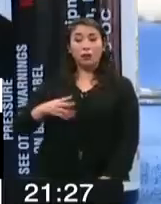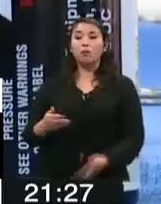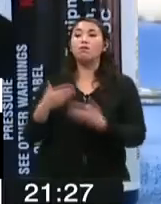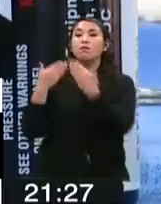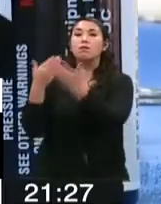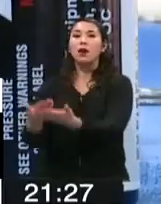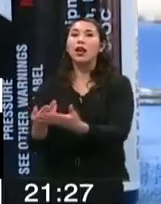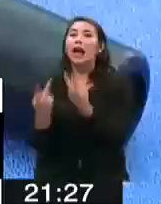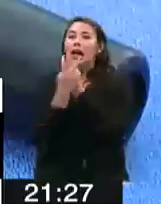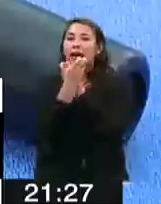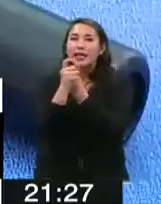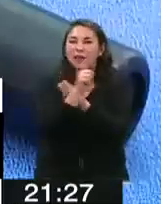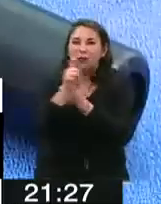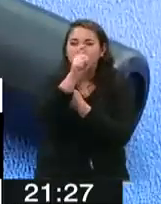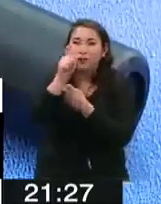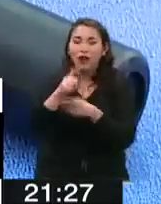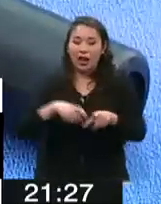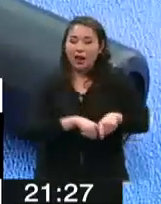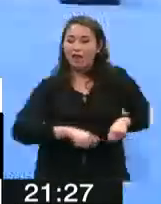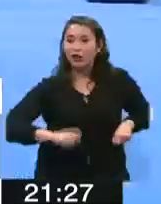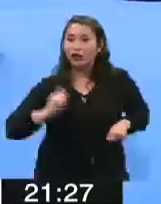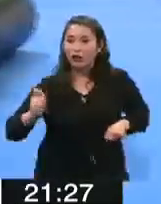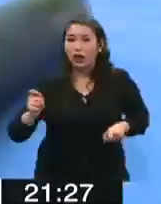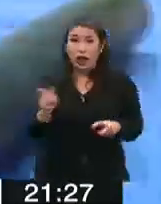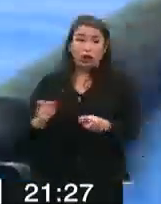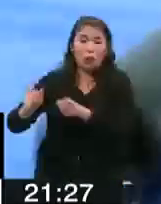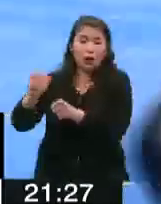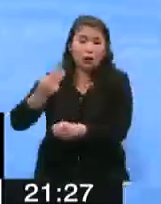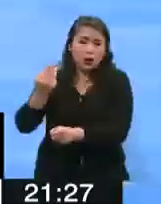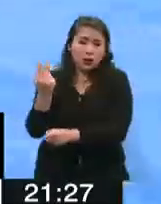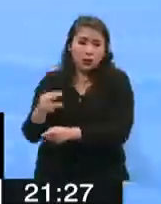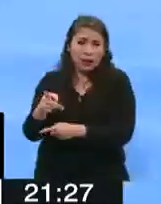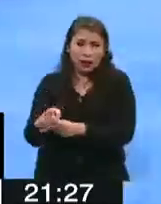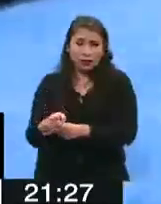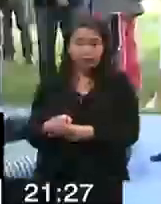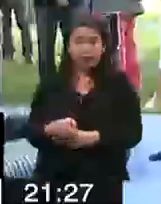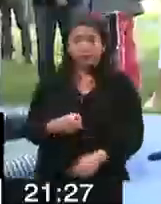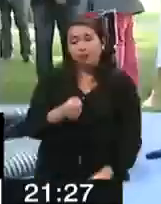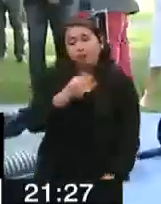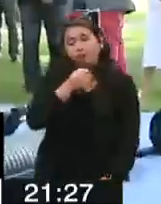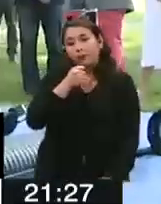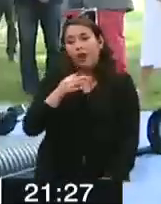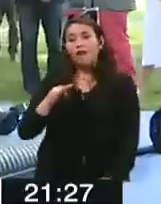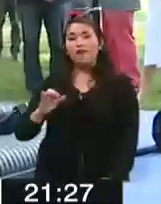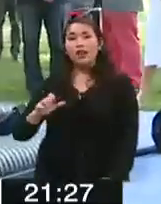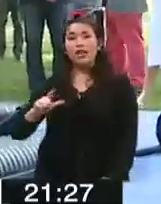y bastones retráctiles a los guardias municipales. Felipe Samarín, CNN Chile.